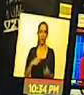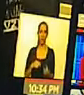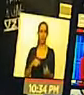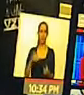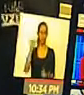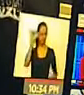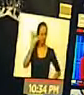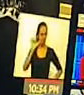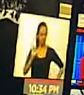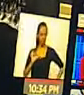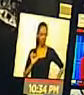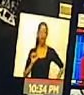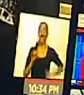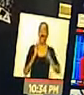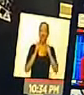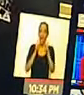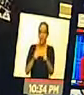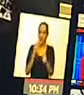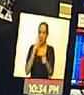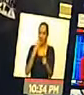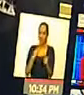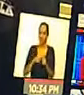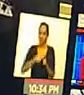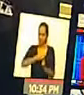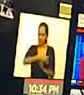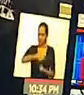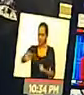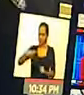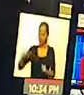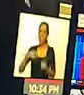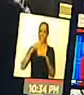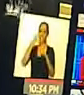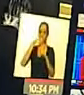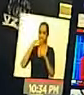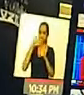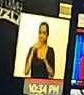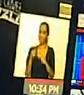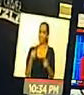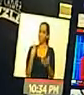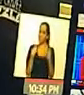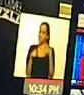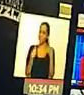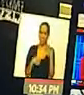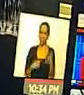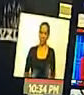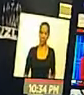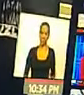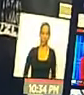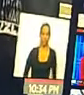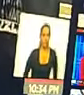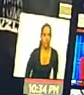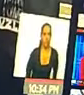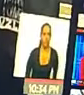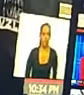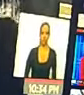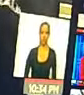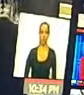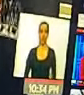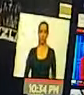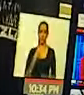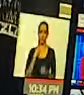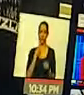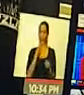analizamos, empezaron a caer unos panfletos en Altamira, etcétera, etcétera, y uno dice, bueno, ¿qué va a